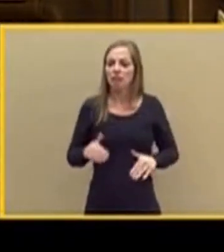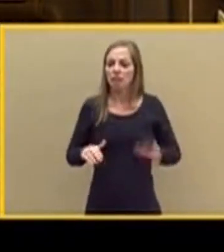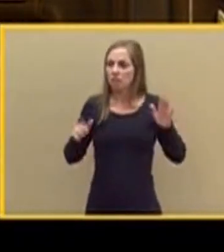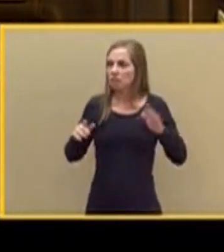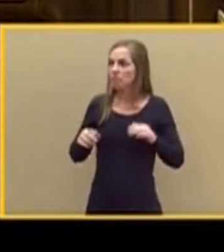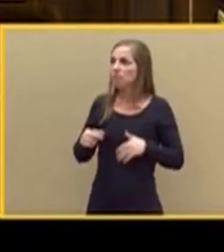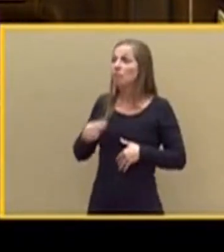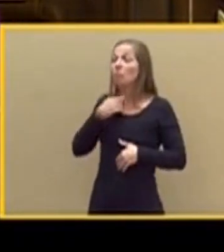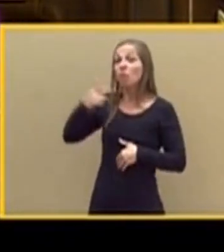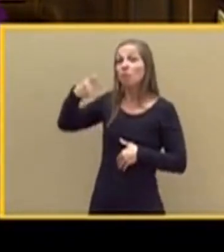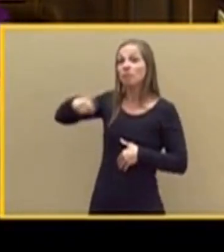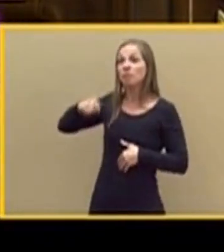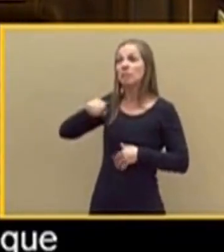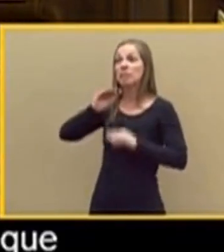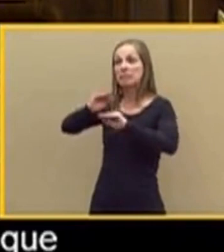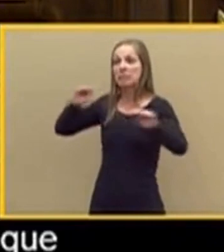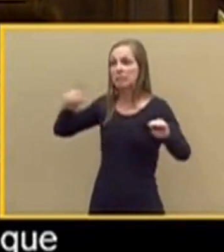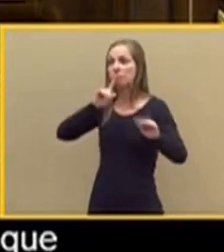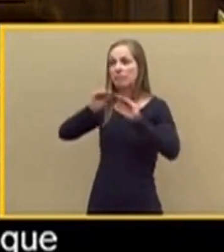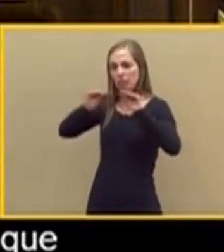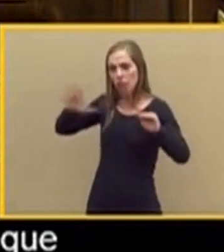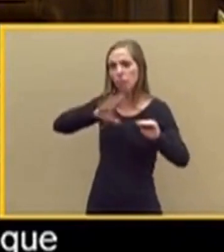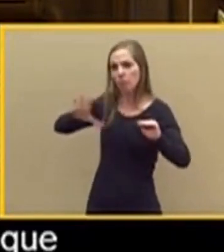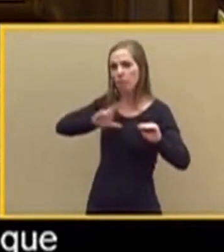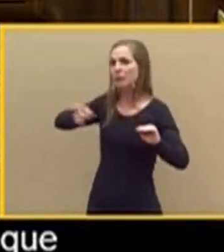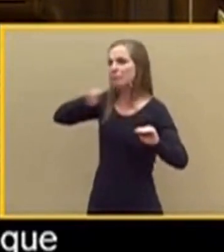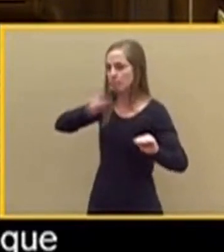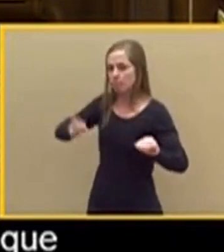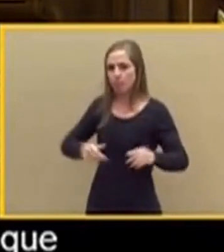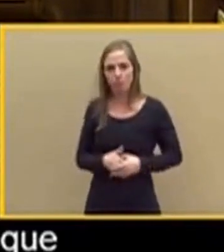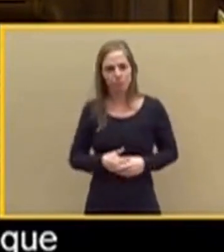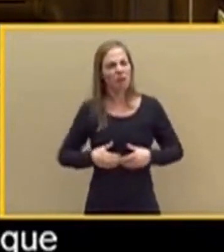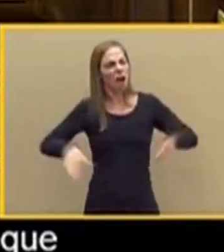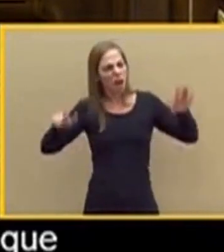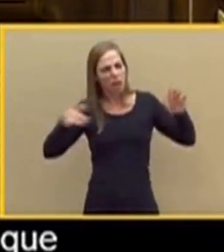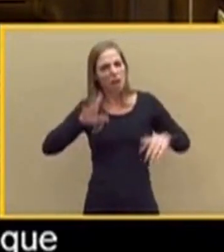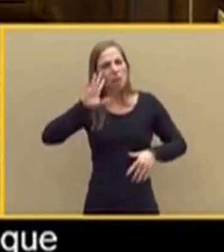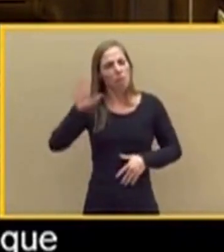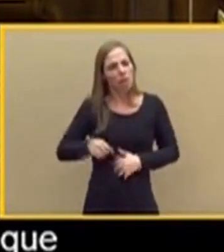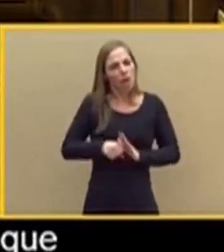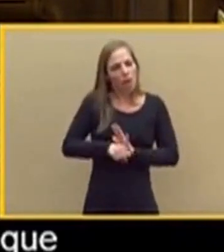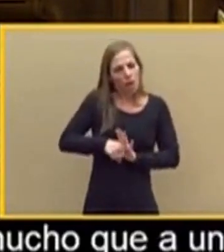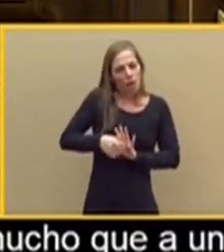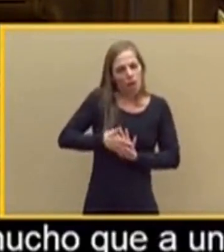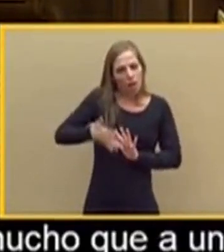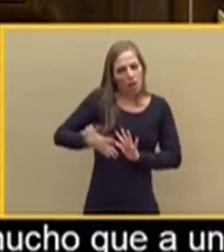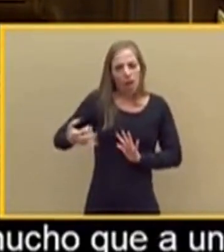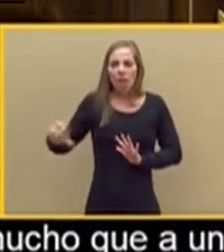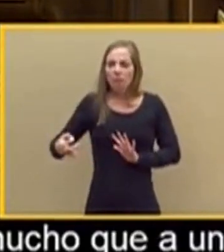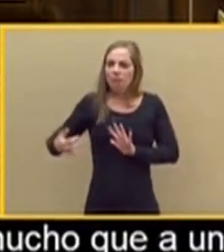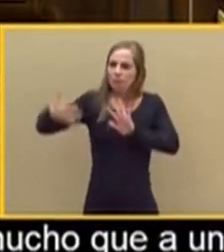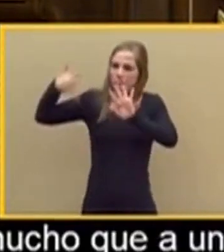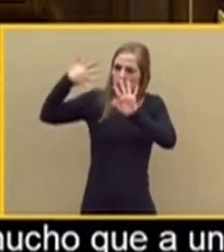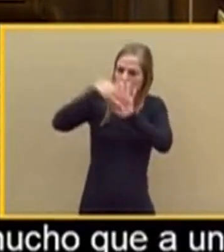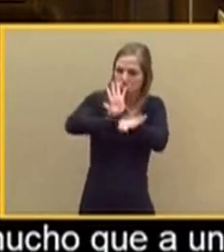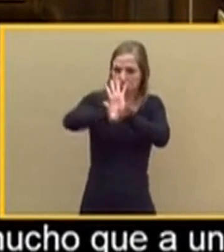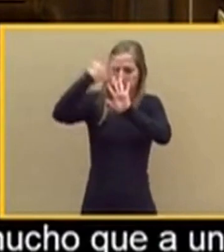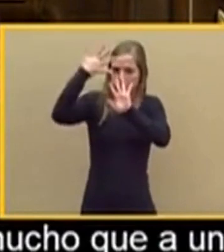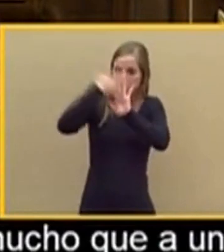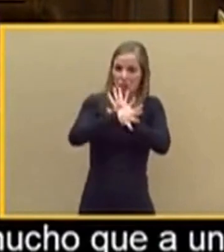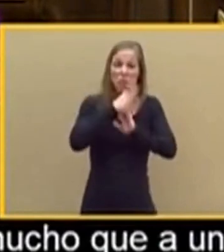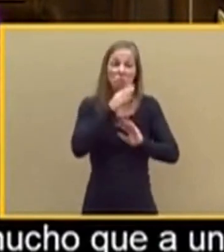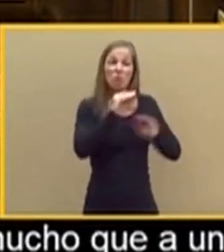le parezca tedioso, todos los argumentos que pueda, porque el juego al que, en el que